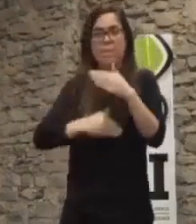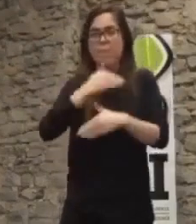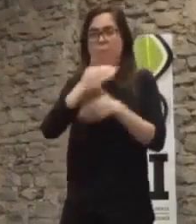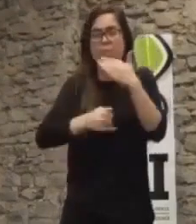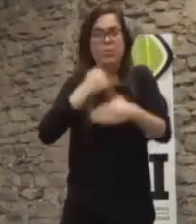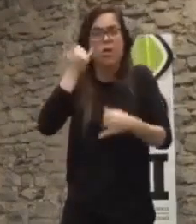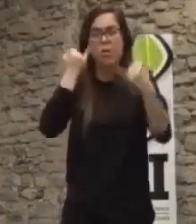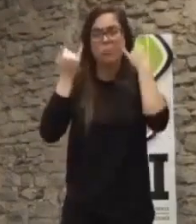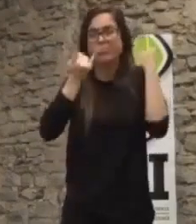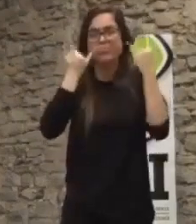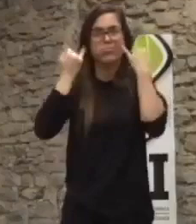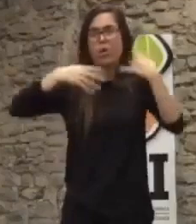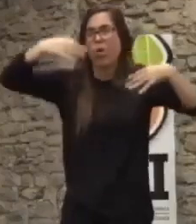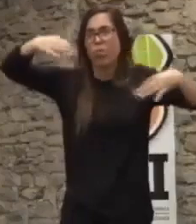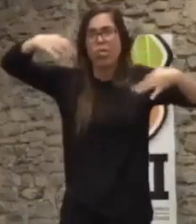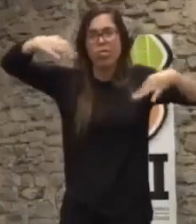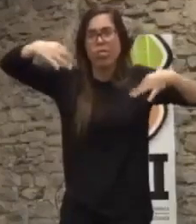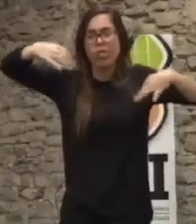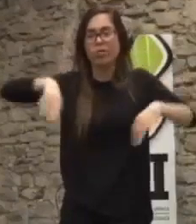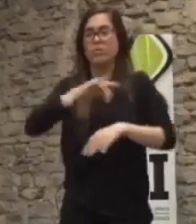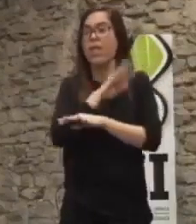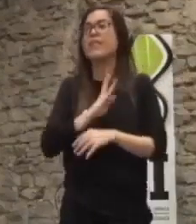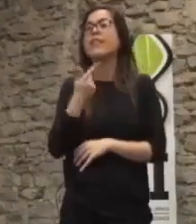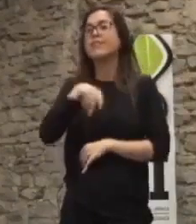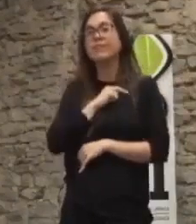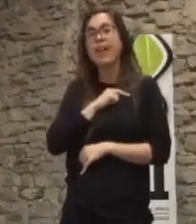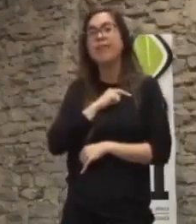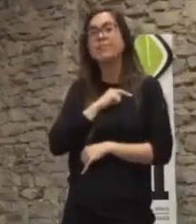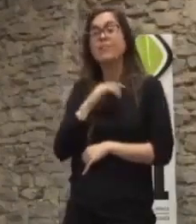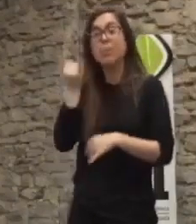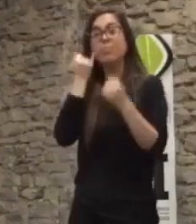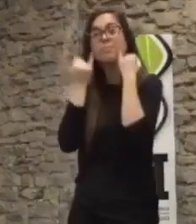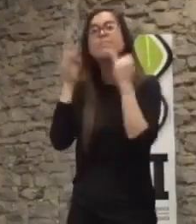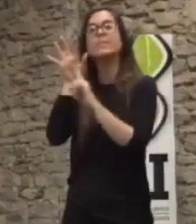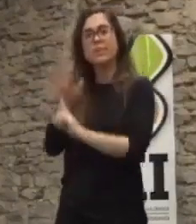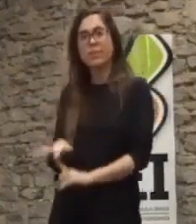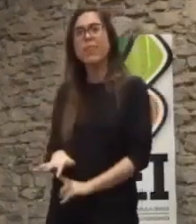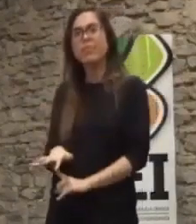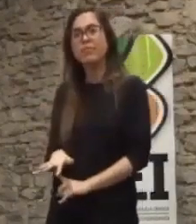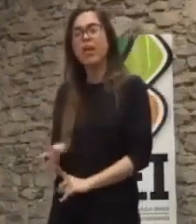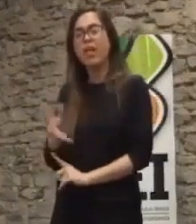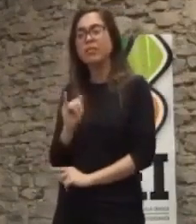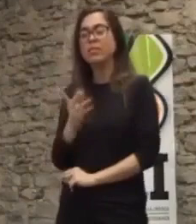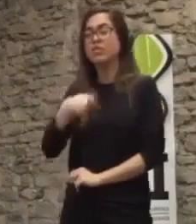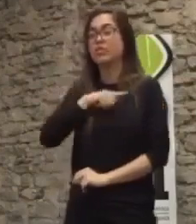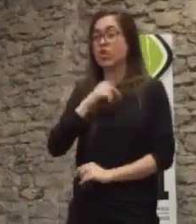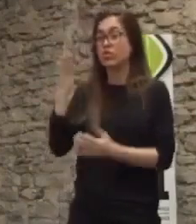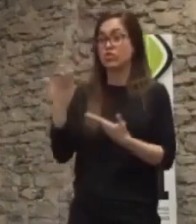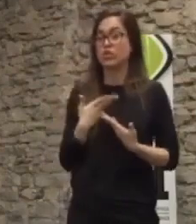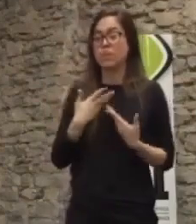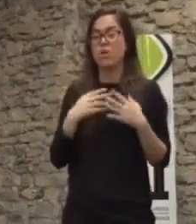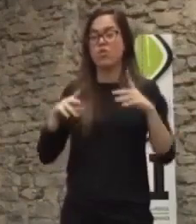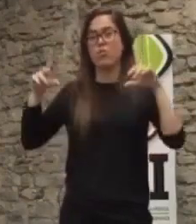este proceso ocurre casi sin darnos ni cuenta, que lleguemos a actos de discriminación, a actos discriminatorios. Entonces, yo os invito a que podáis llevaros